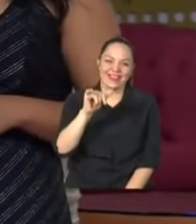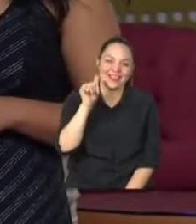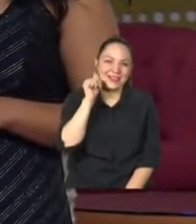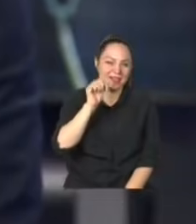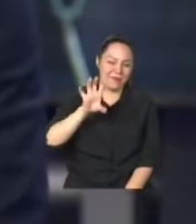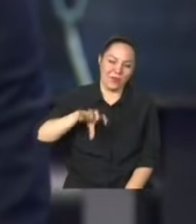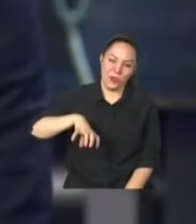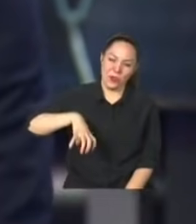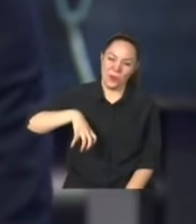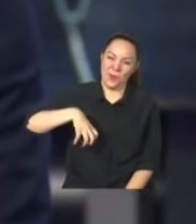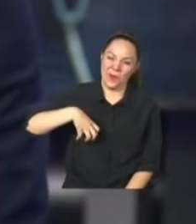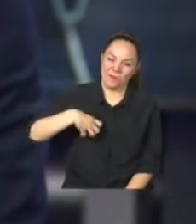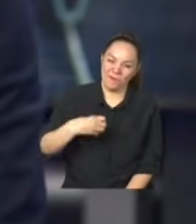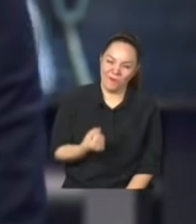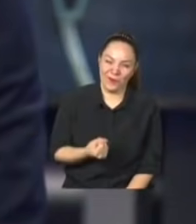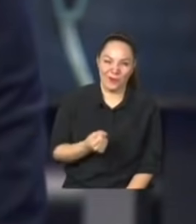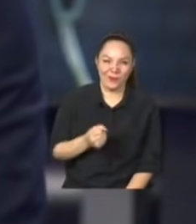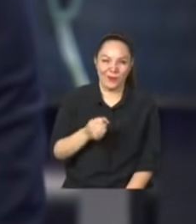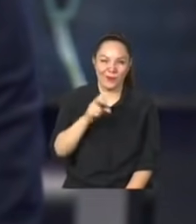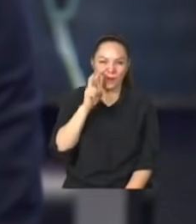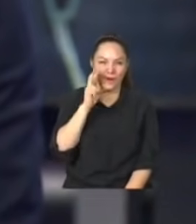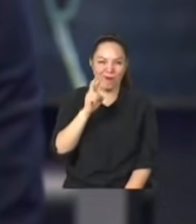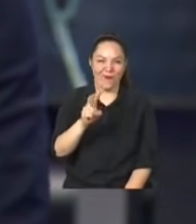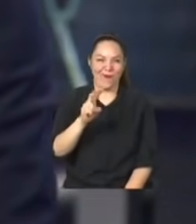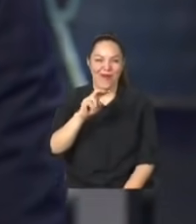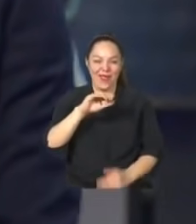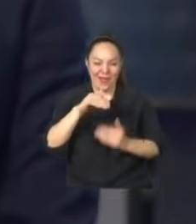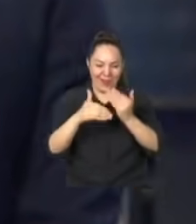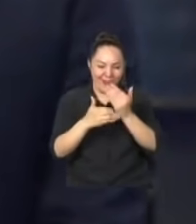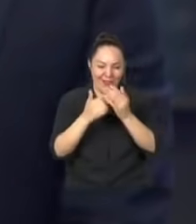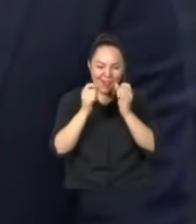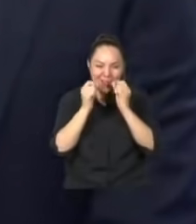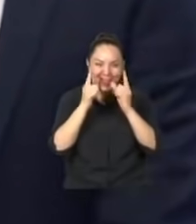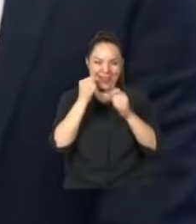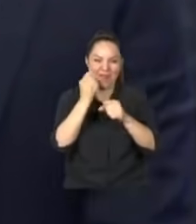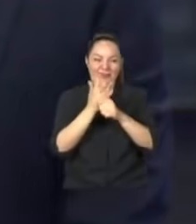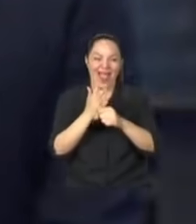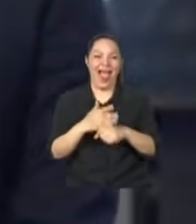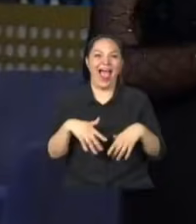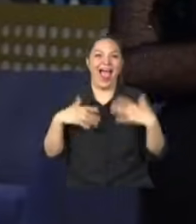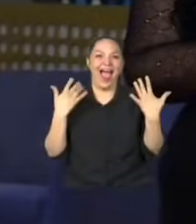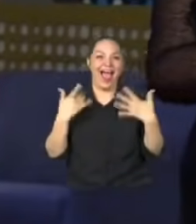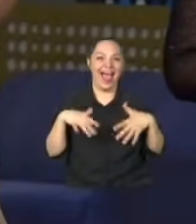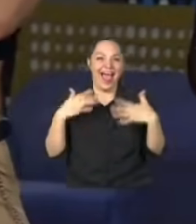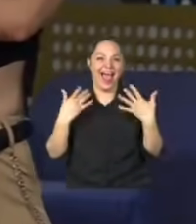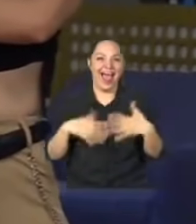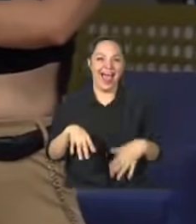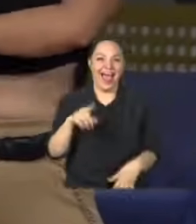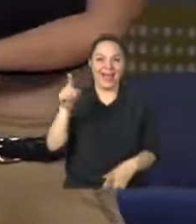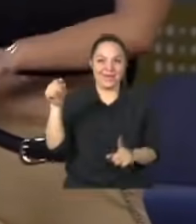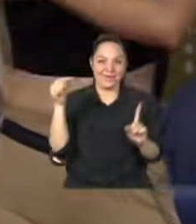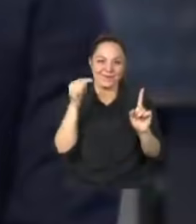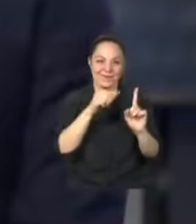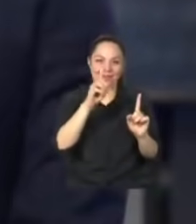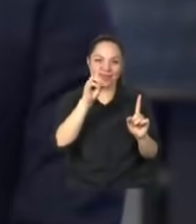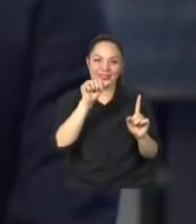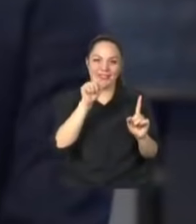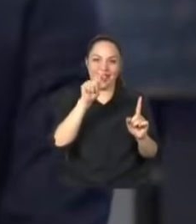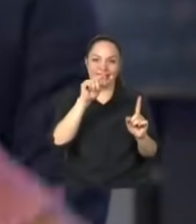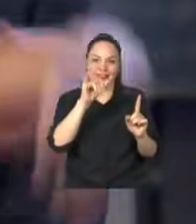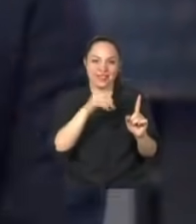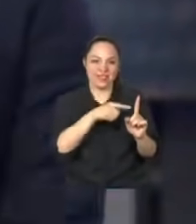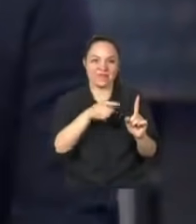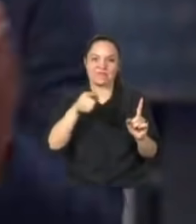esfuerzo y madrugo a la hora que tenga que... ¡Oh! Pues Tatsi acaba de aceptar tu